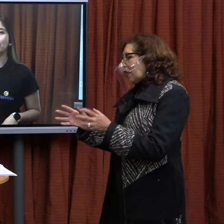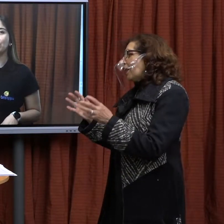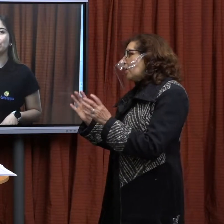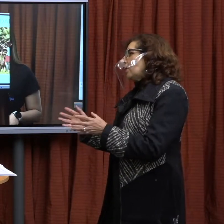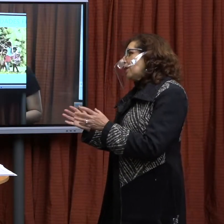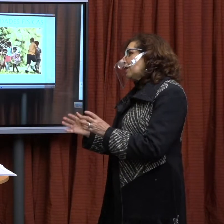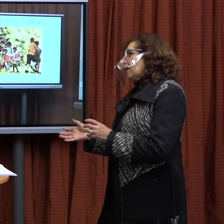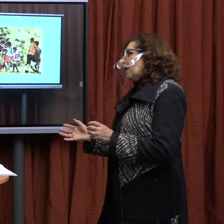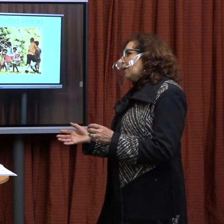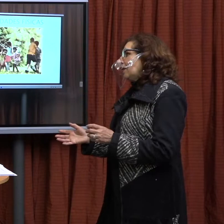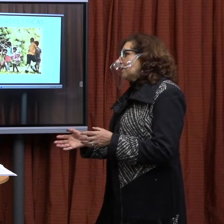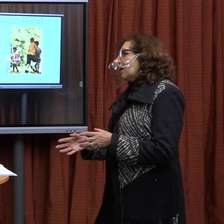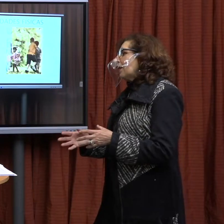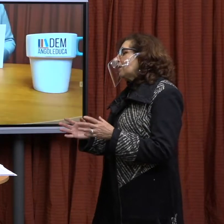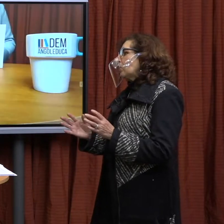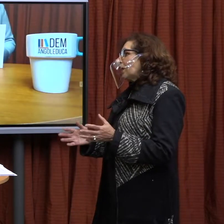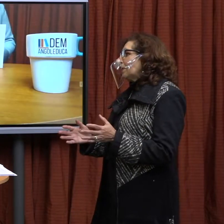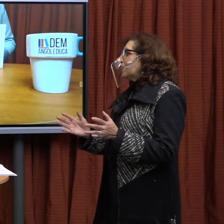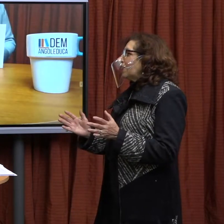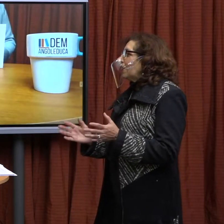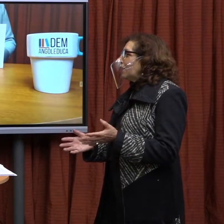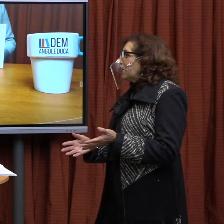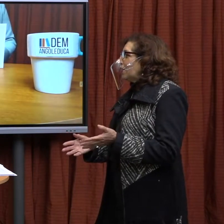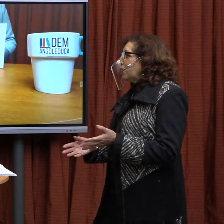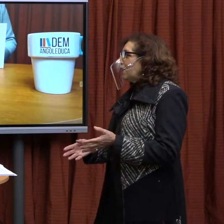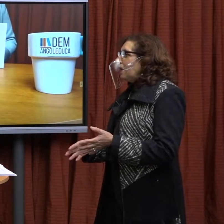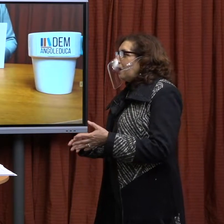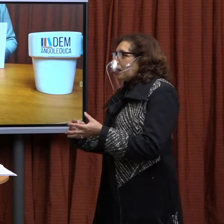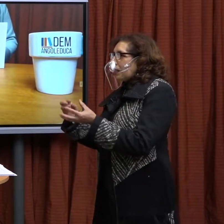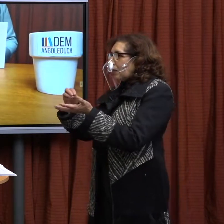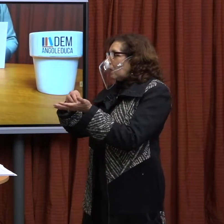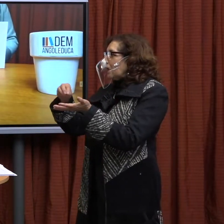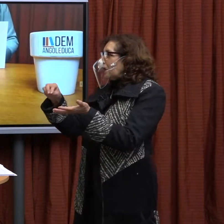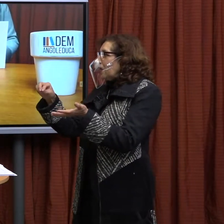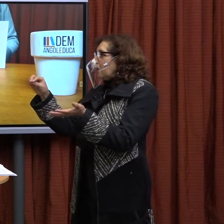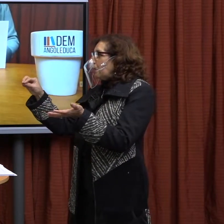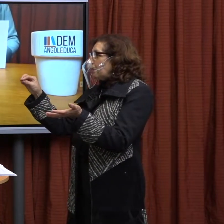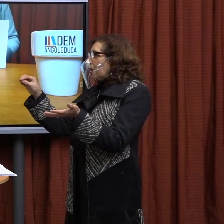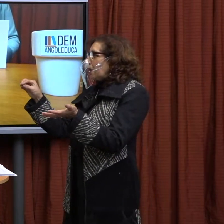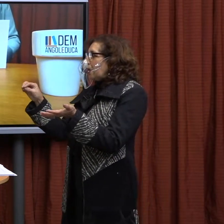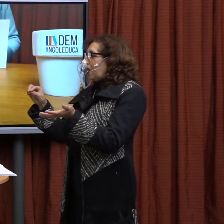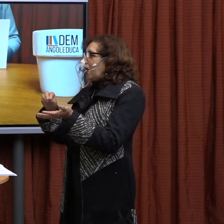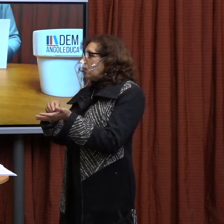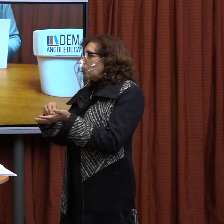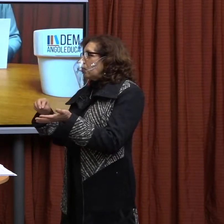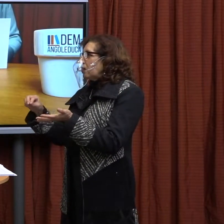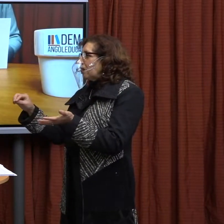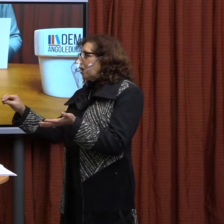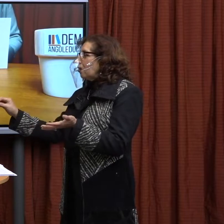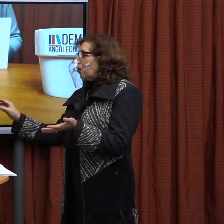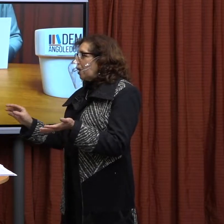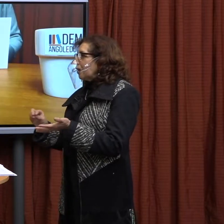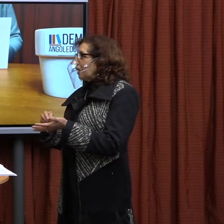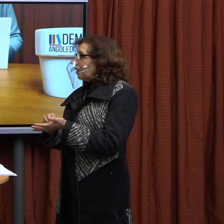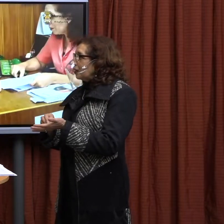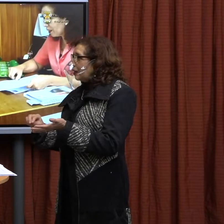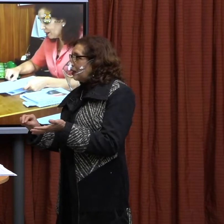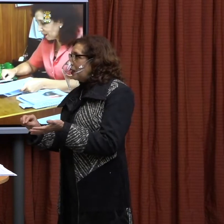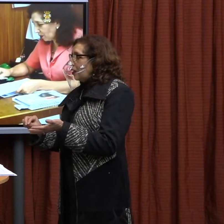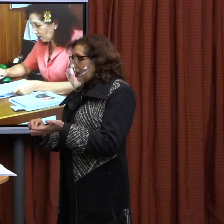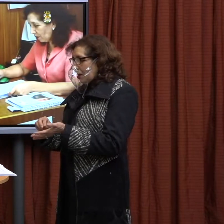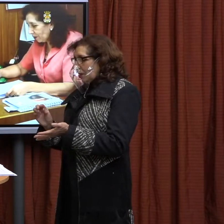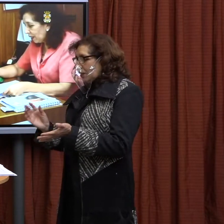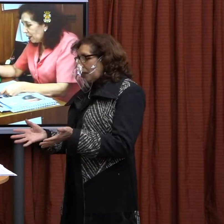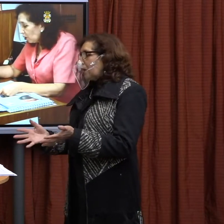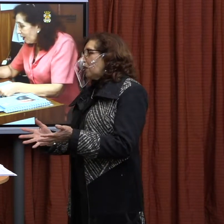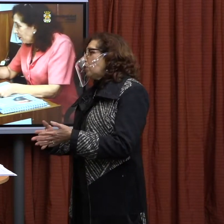Y en cada una de estas áreas al estudiante se le atiende en cualquier año de vida escolar que él esté,